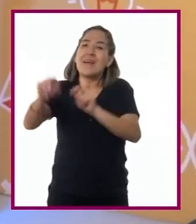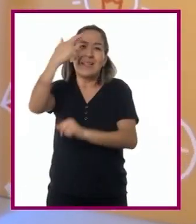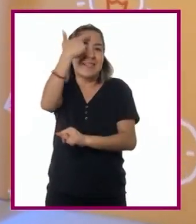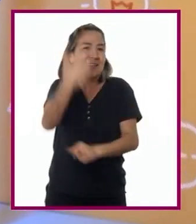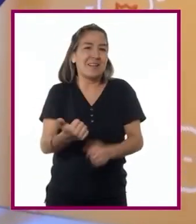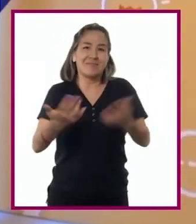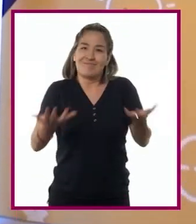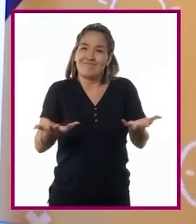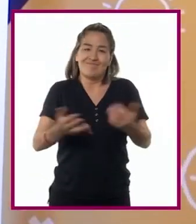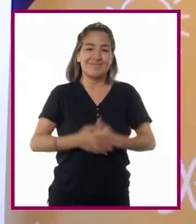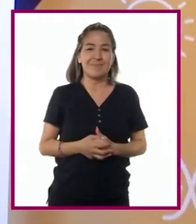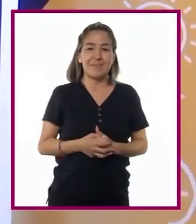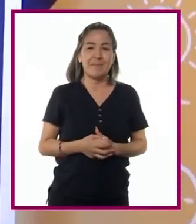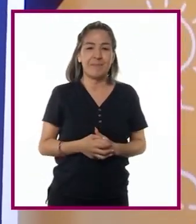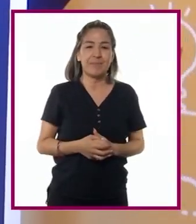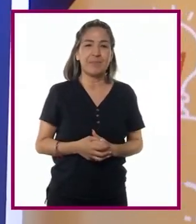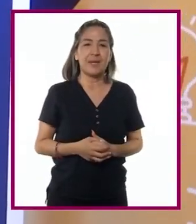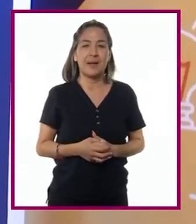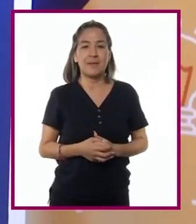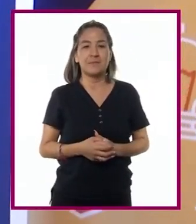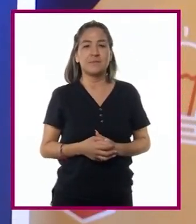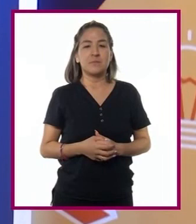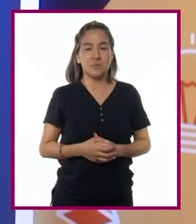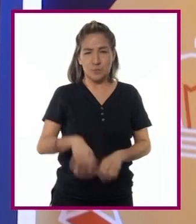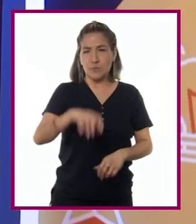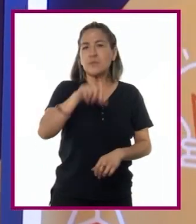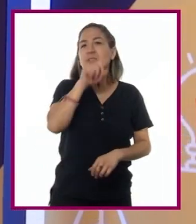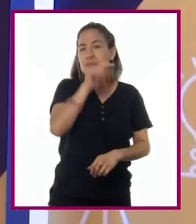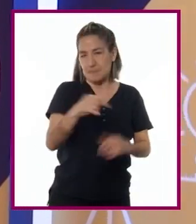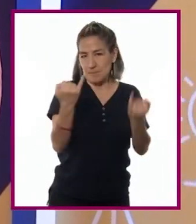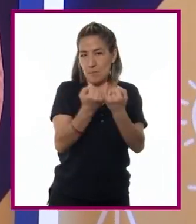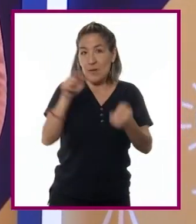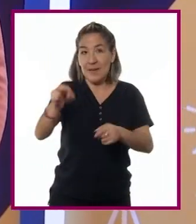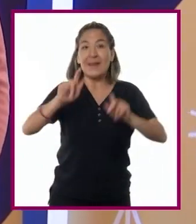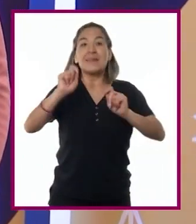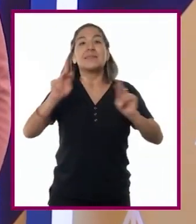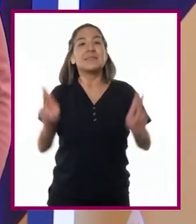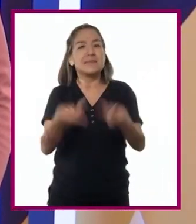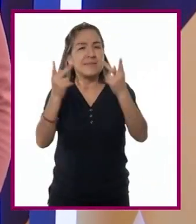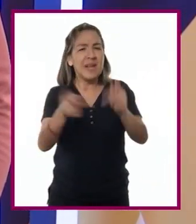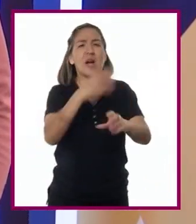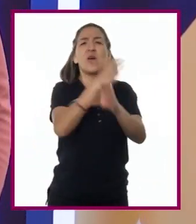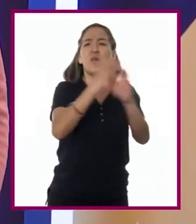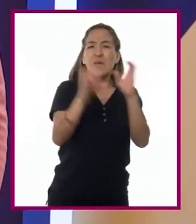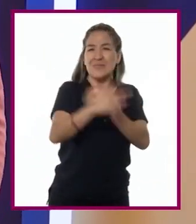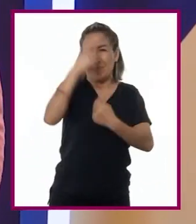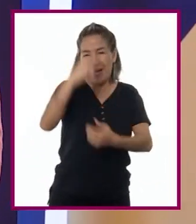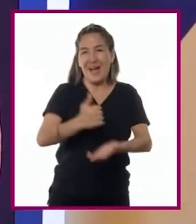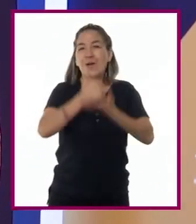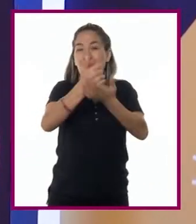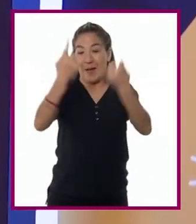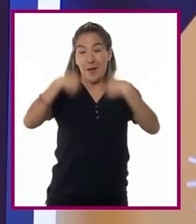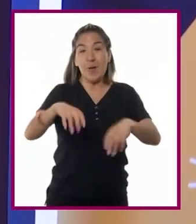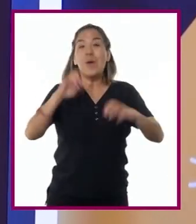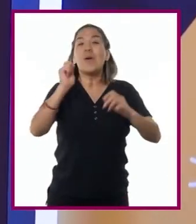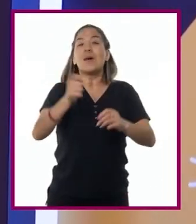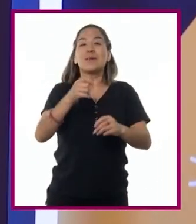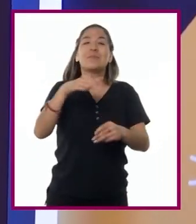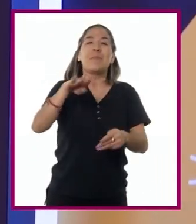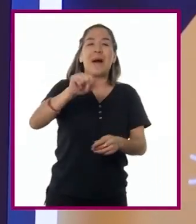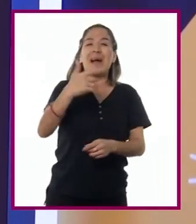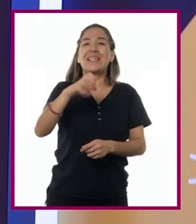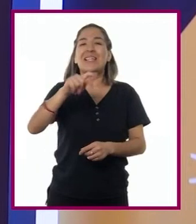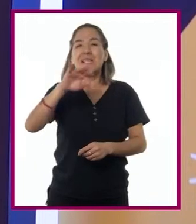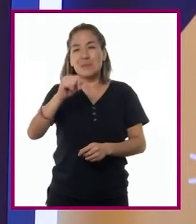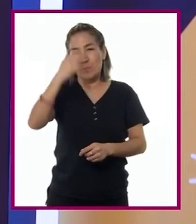otra parte, la venta de los diversos dispositivos magnéticos se asocia a un negocio muy lucrativo, que